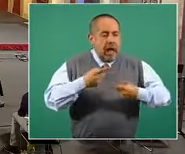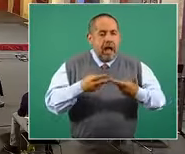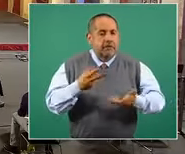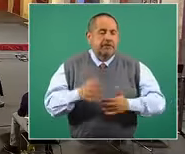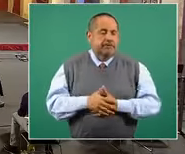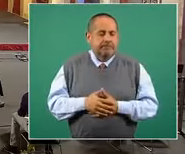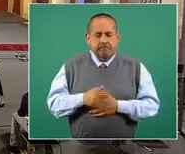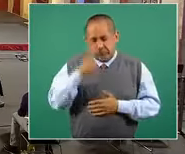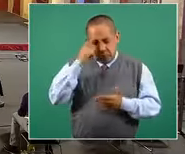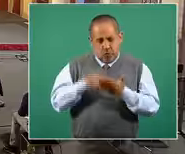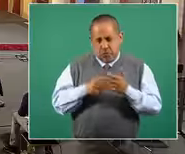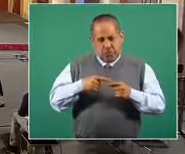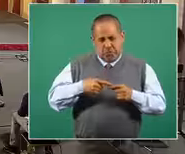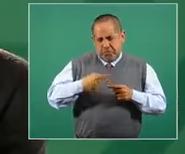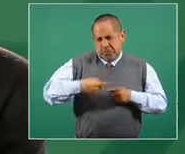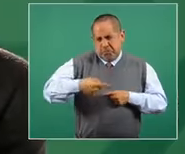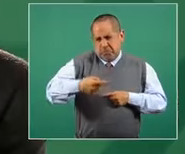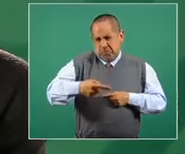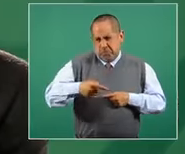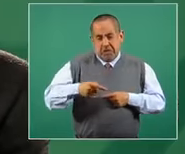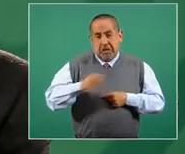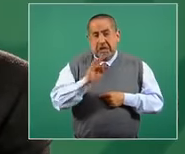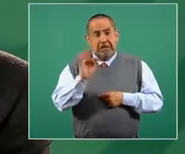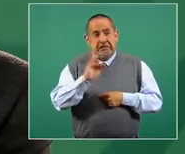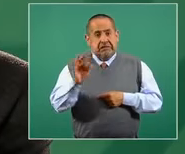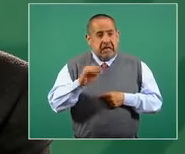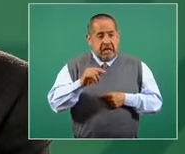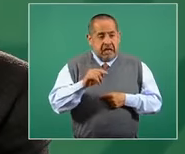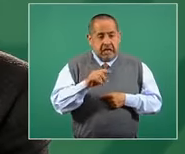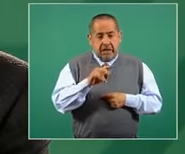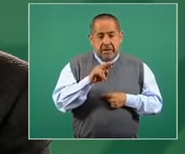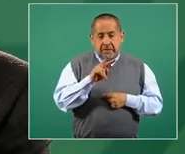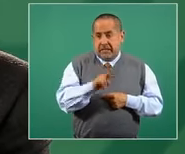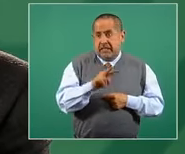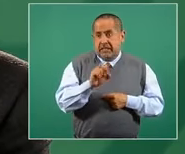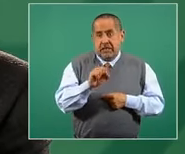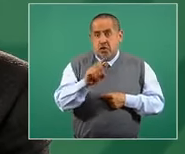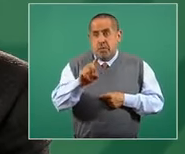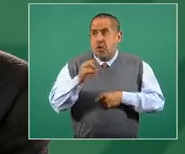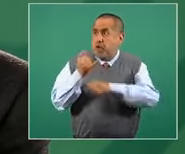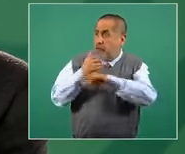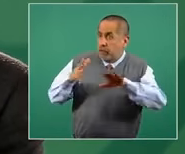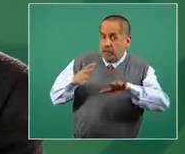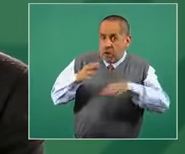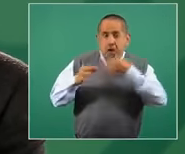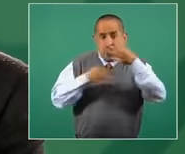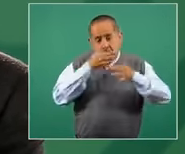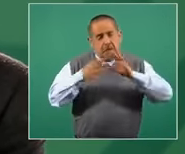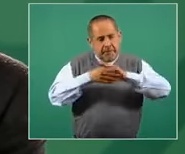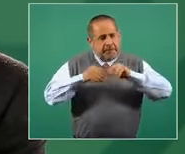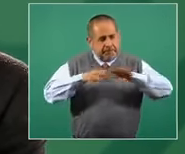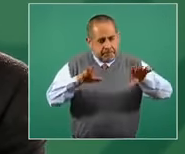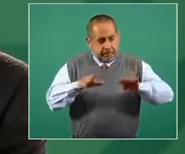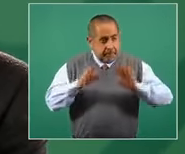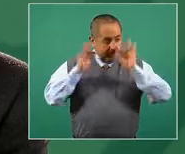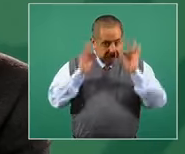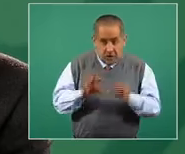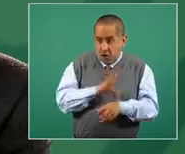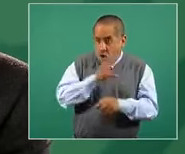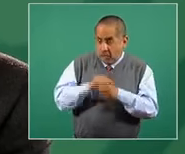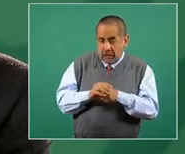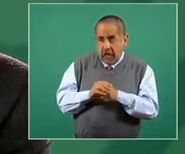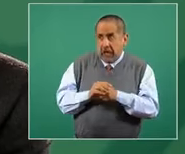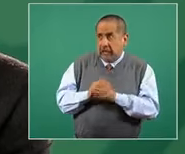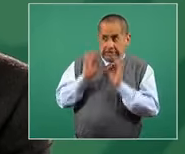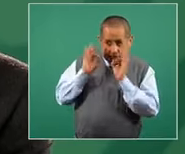Seguramente en los próximos pocos días, incluso podría ser durante el fin de semana, si tuviéramos información ya completamente